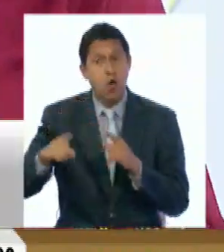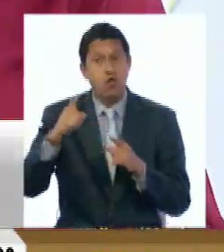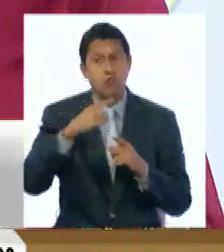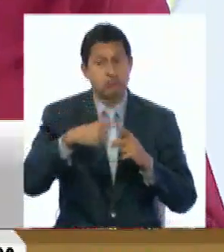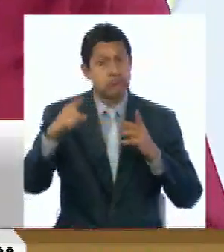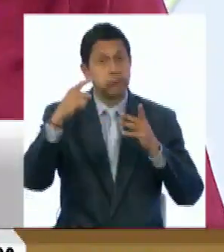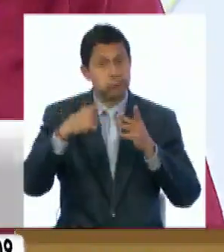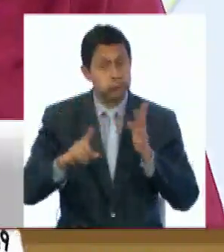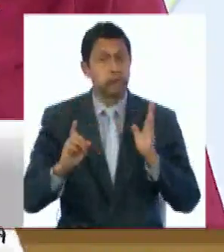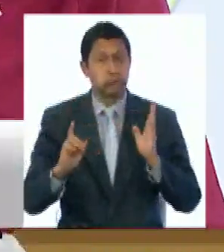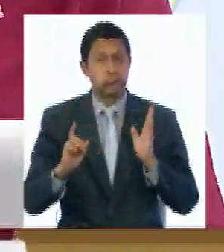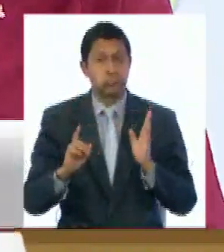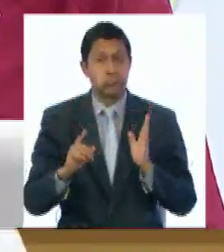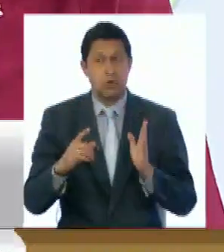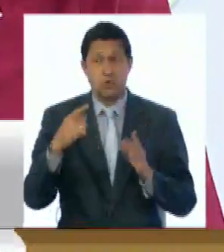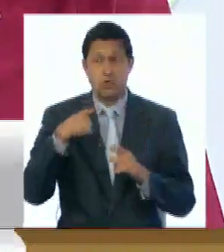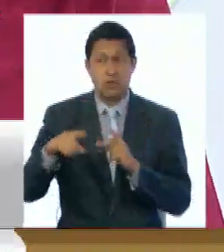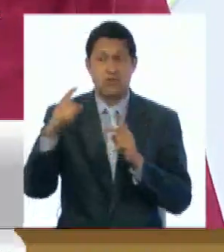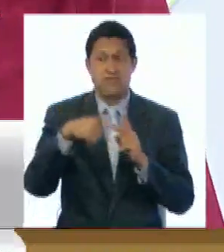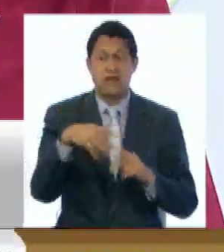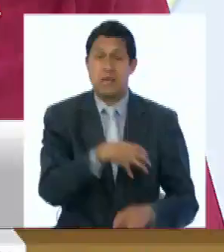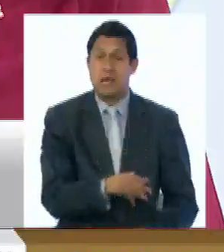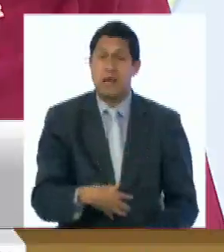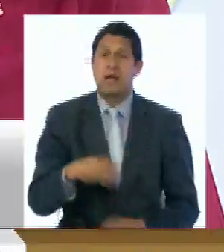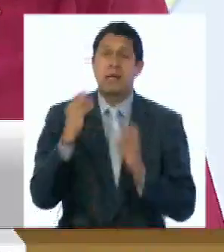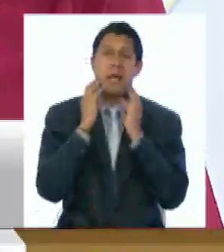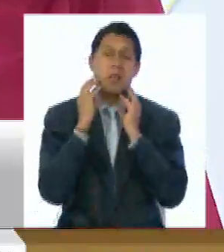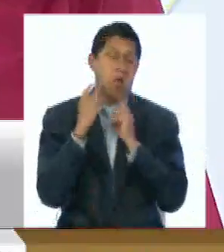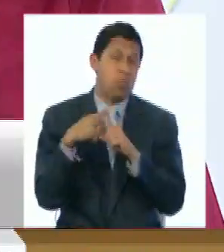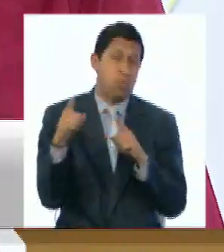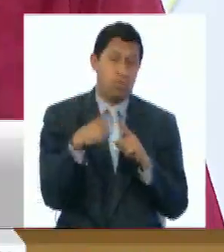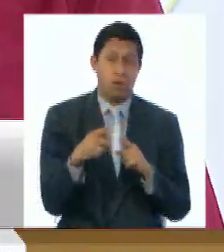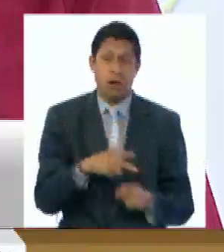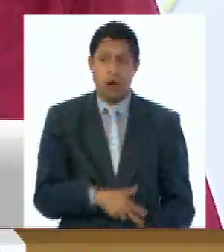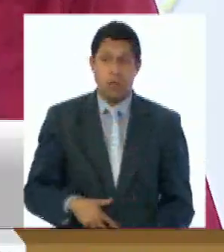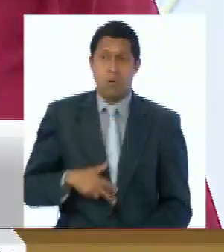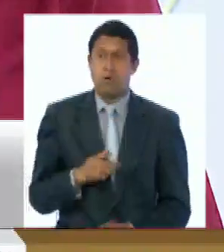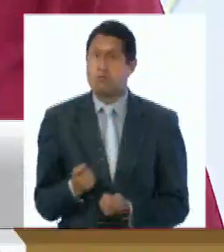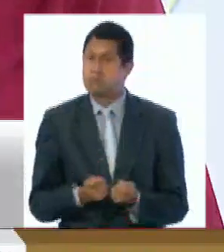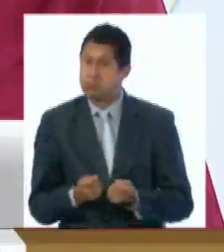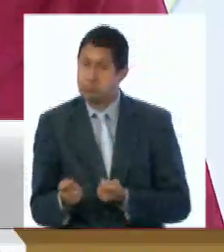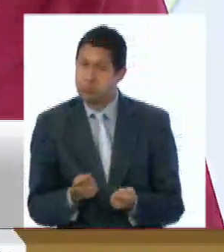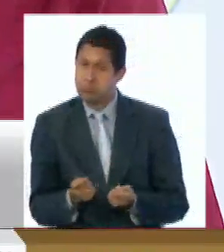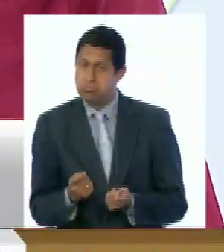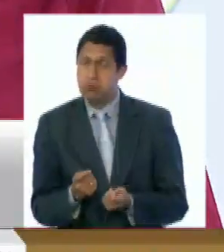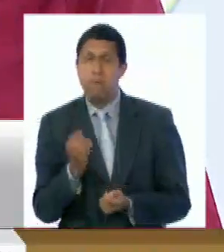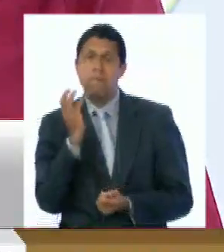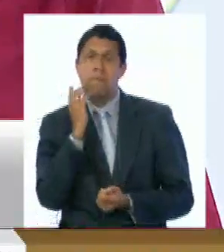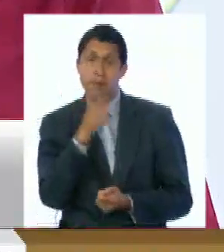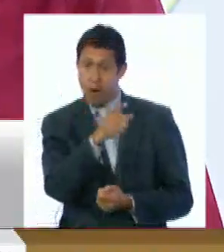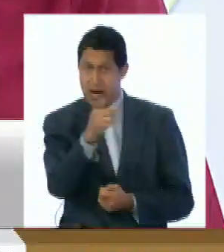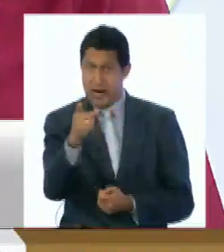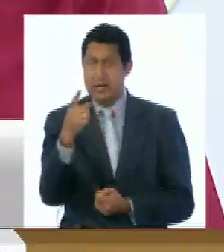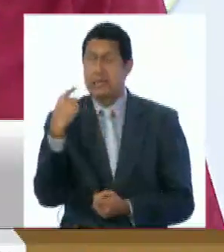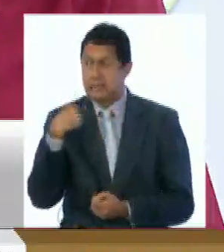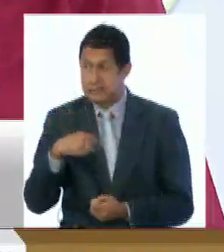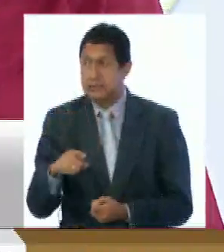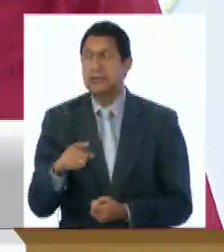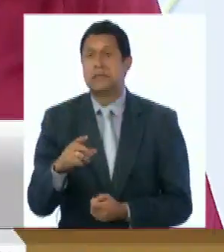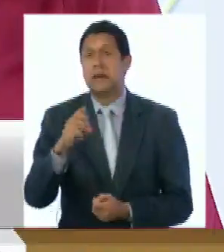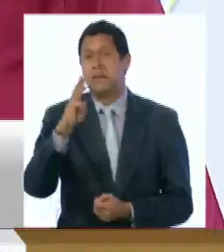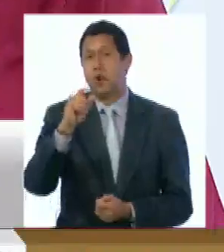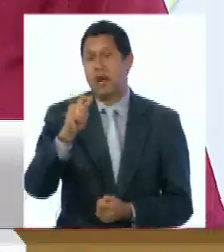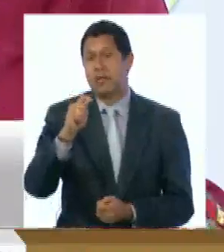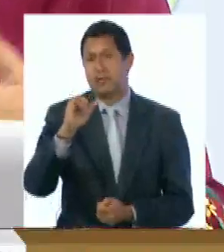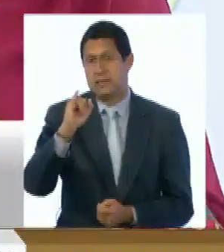factores que van a actuar sobre las diferentes glándulas y que van a regular su función en el caso de ella si ya la prolactina está